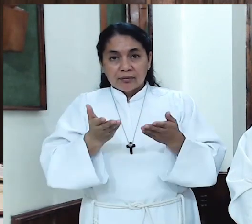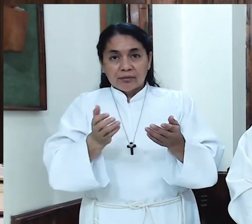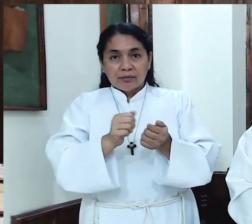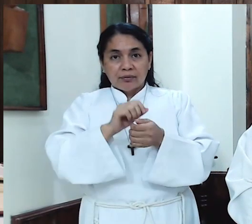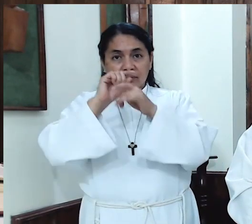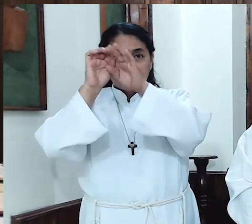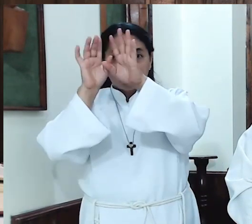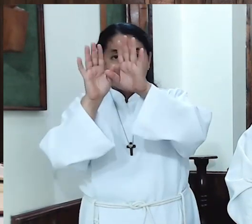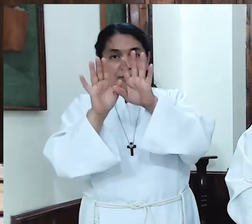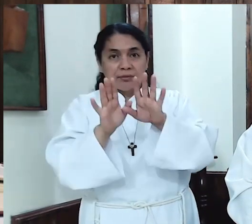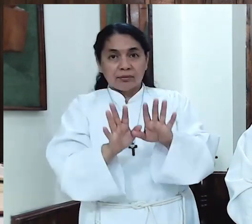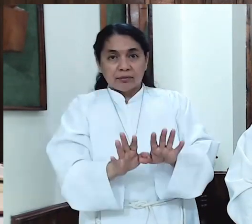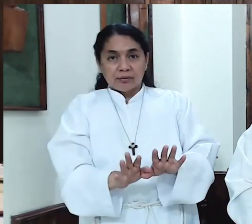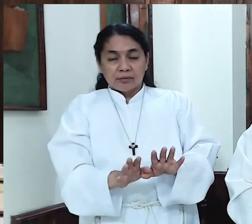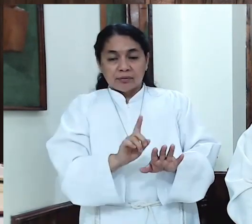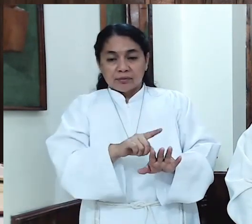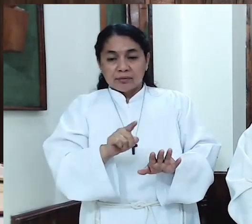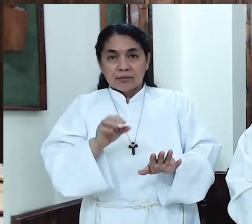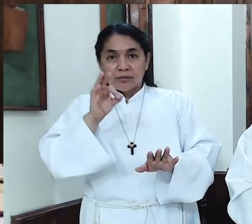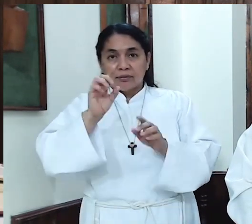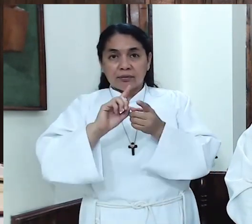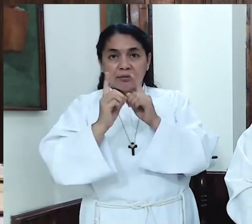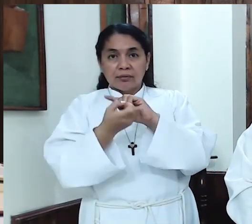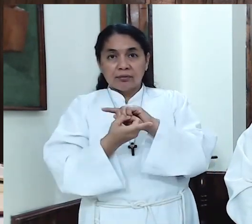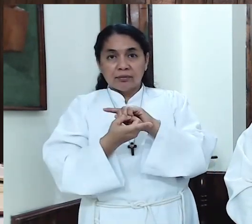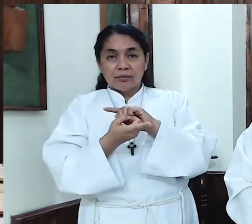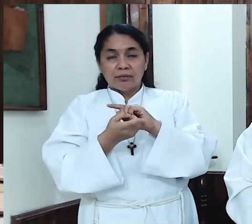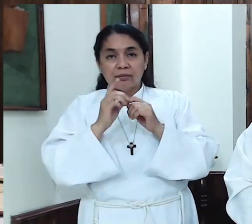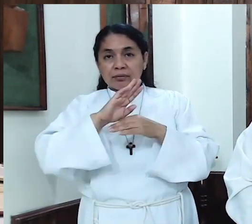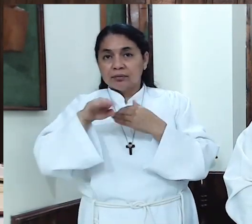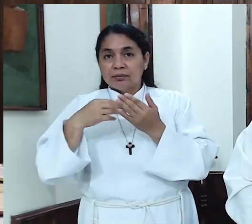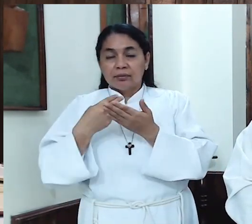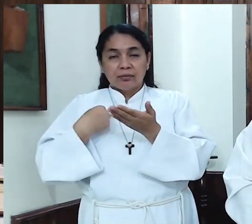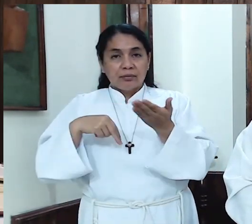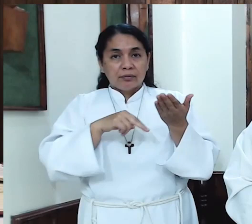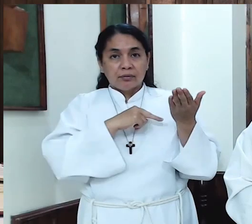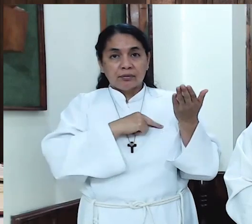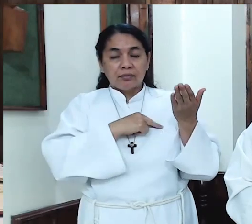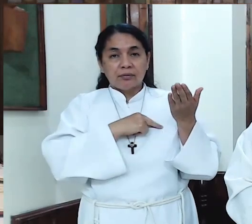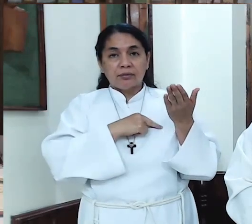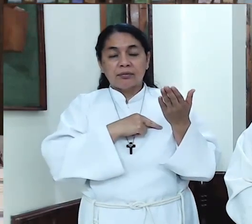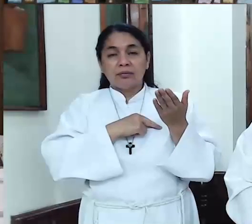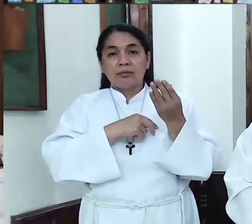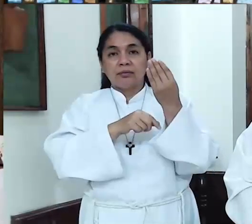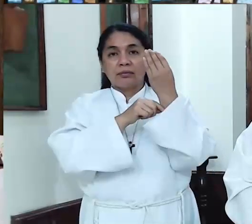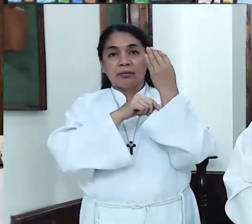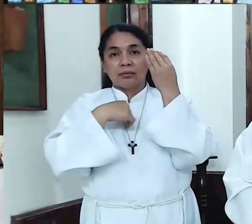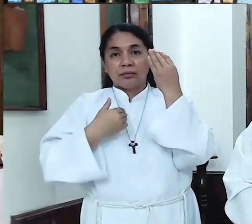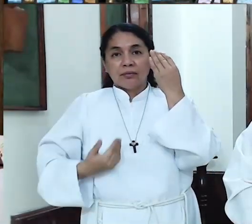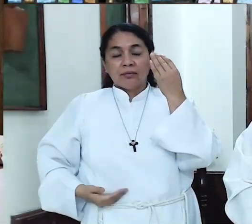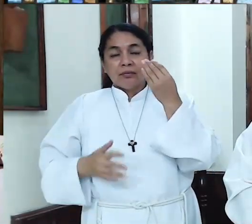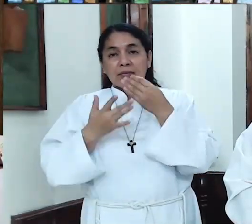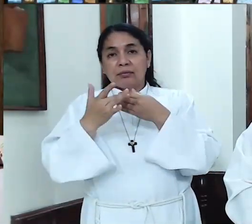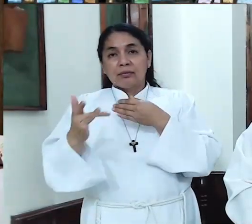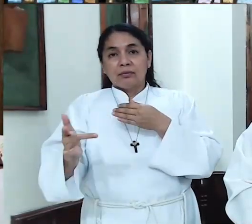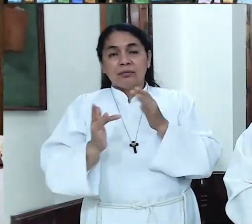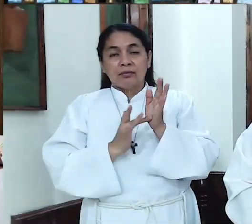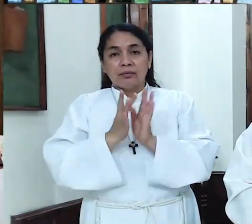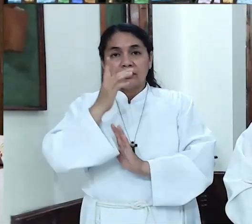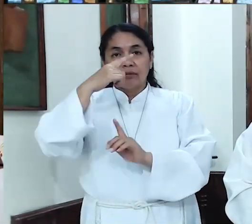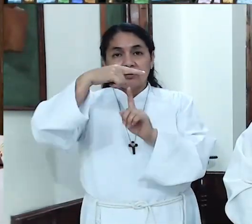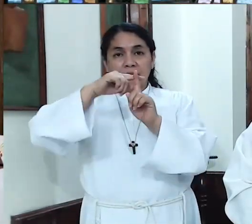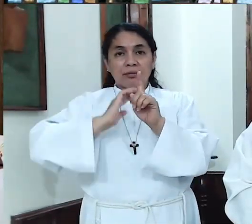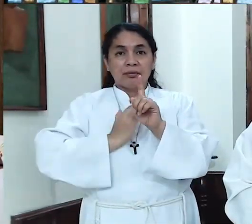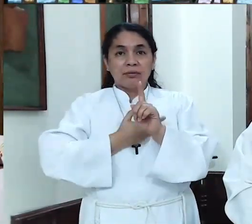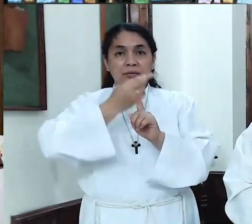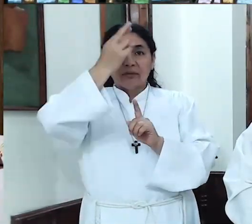con la efusión de tu Espíritu, de manera que se conviertan para nosotros en el cuerpo y la